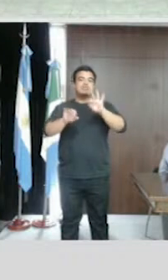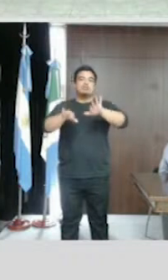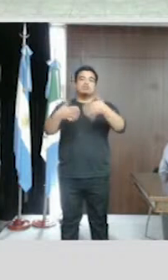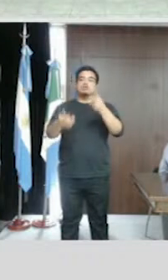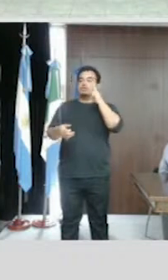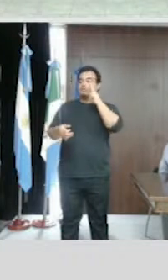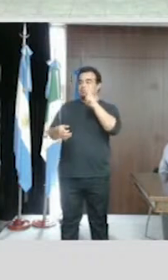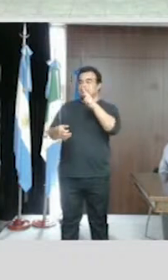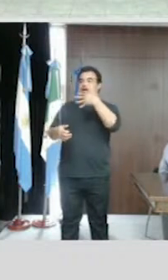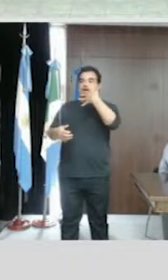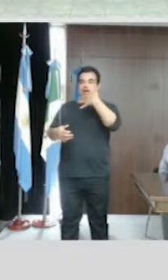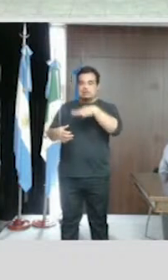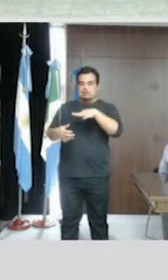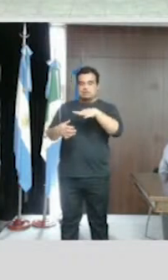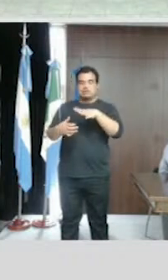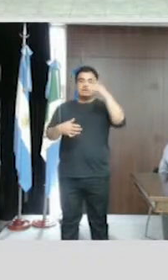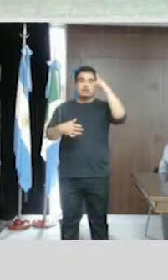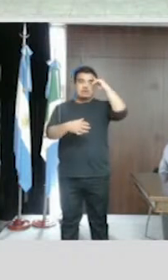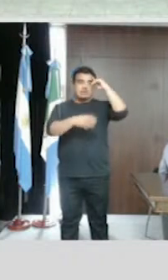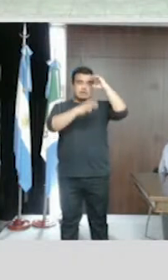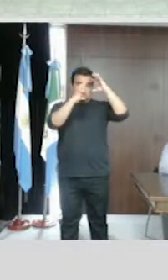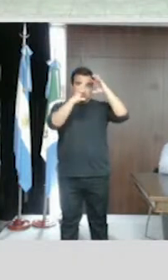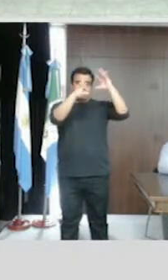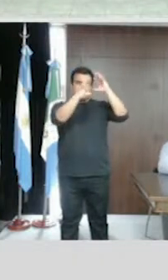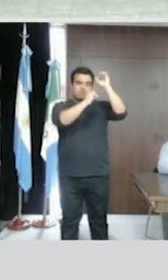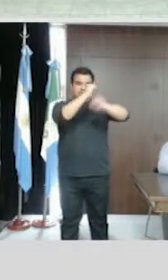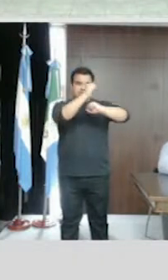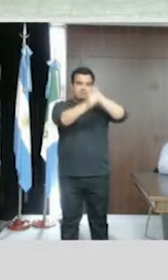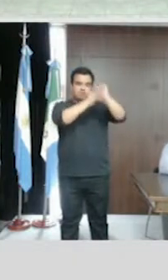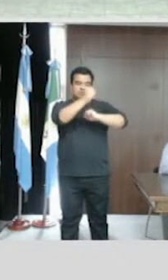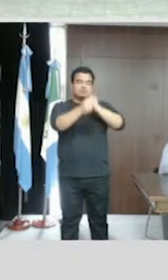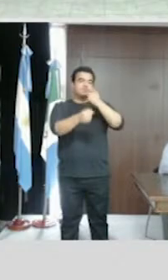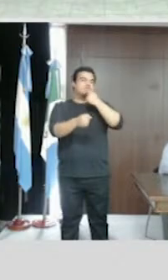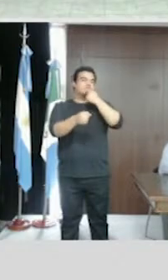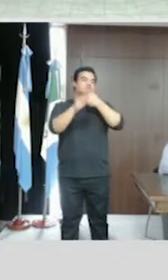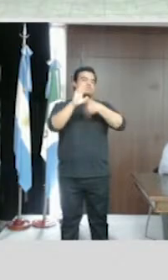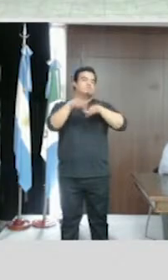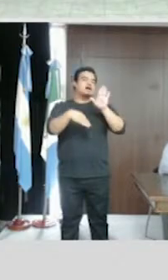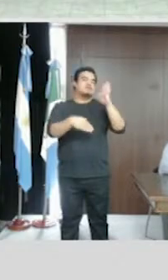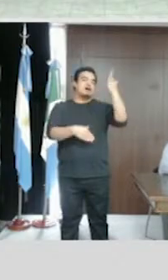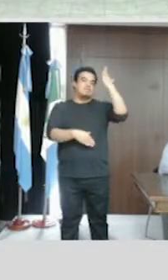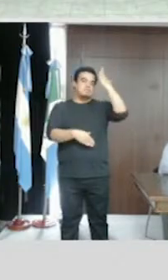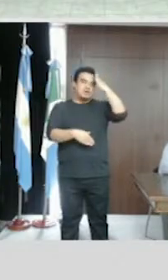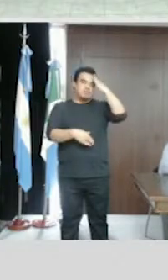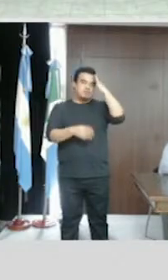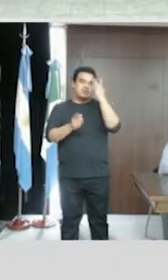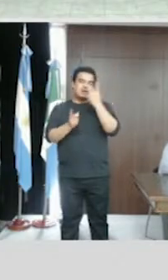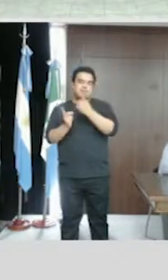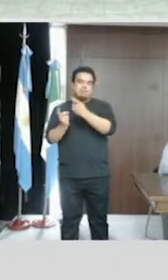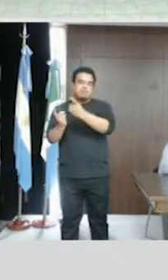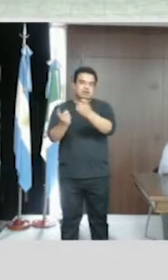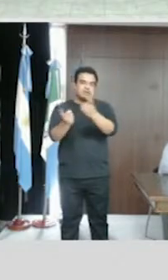funciones cognitivas, principalmente la memoria, ¿sí?, la percepción y la resolución de